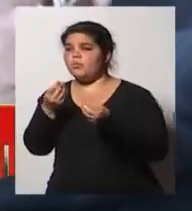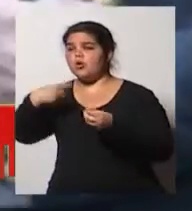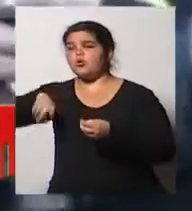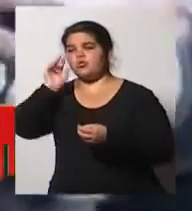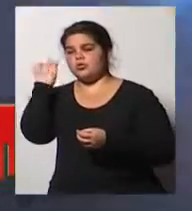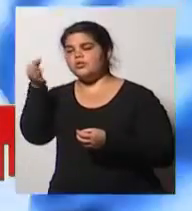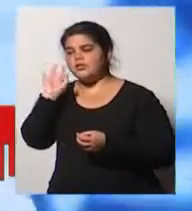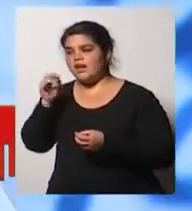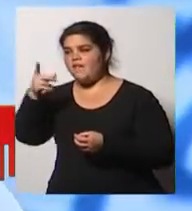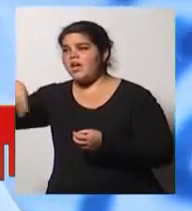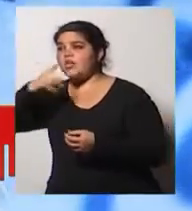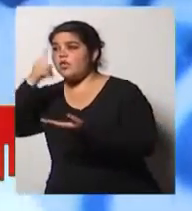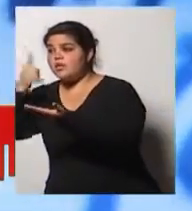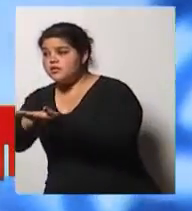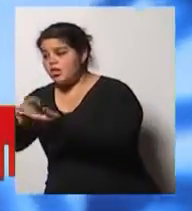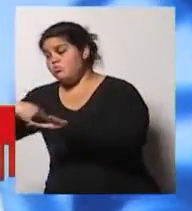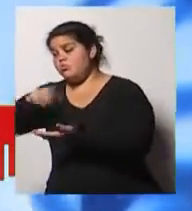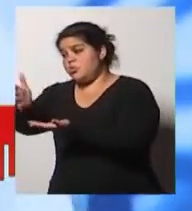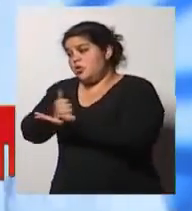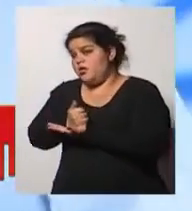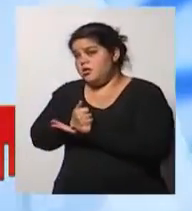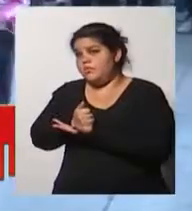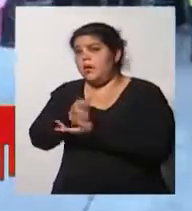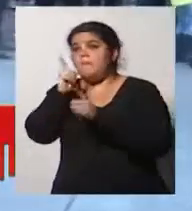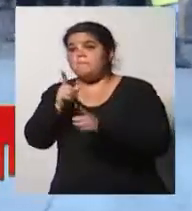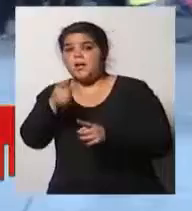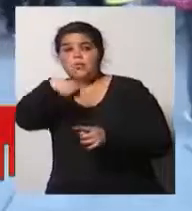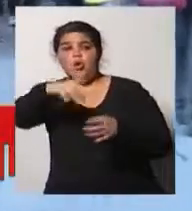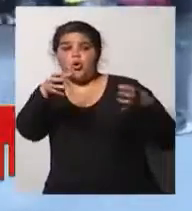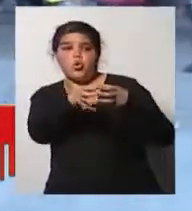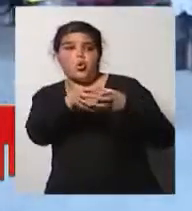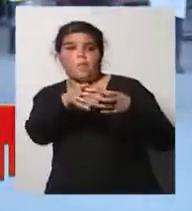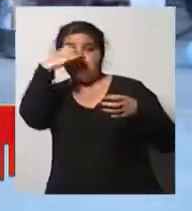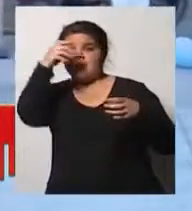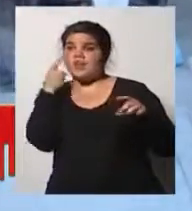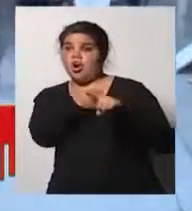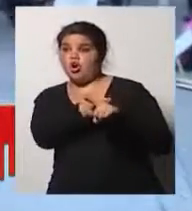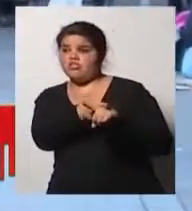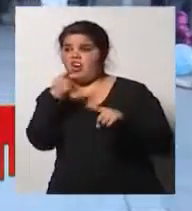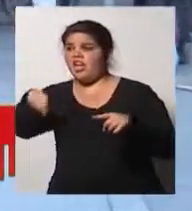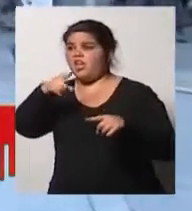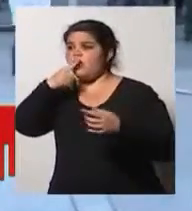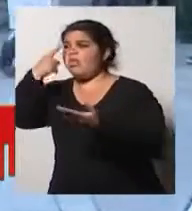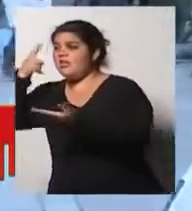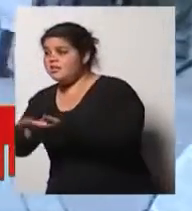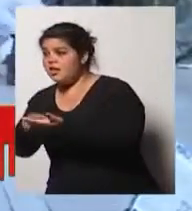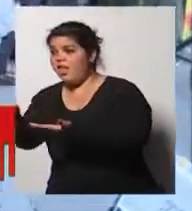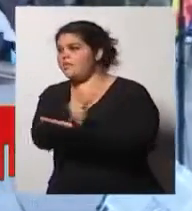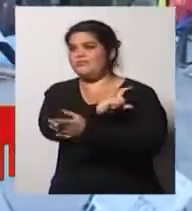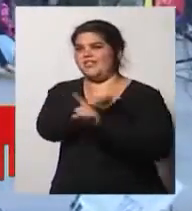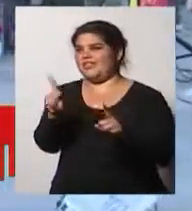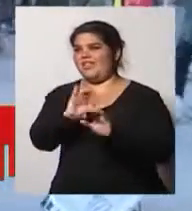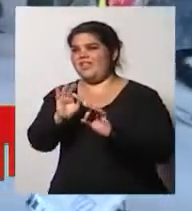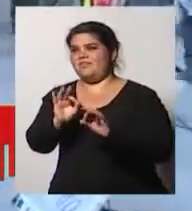las decisiones de la Corte, no como hacen los antimineros que no acatan las decisiones de la Corte cuando la Corte falle en contra de